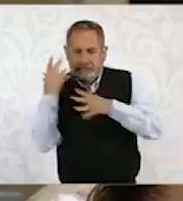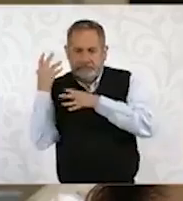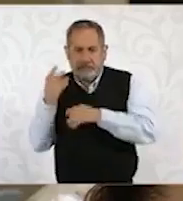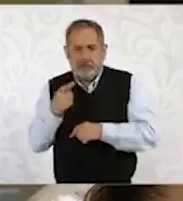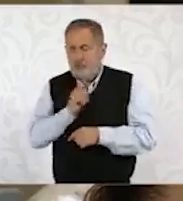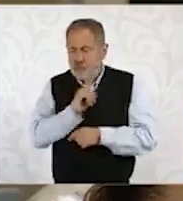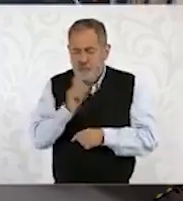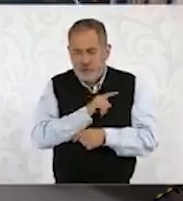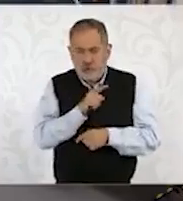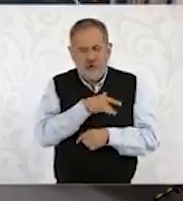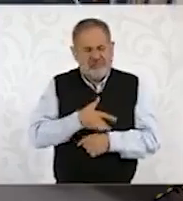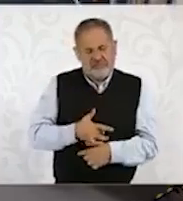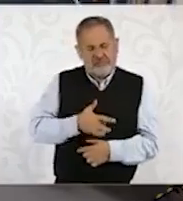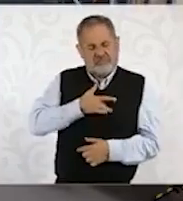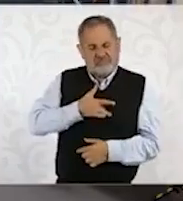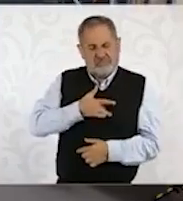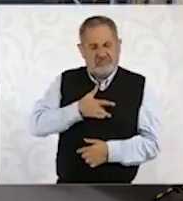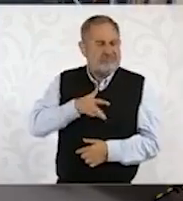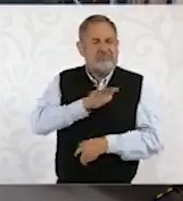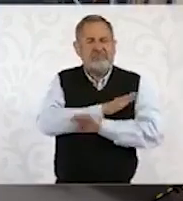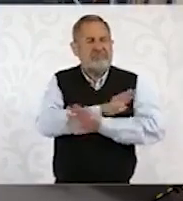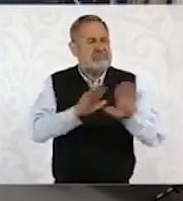que hay.